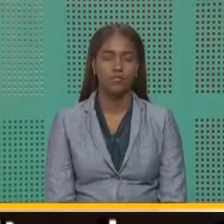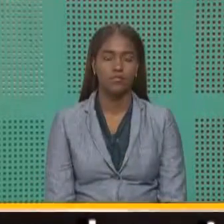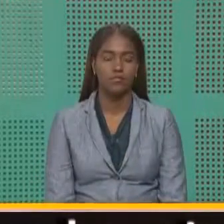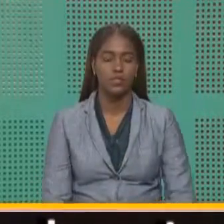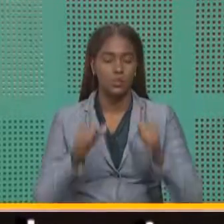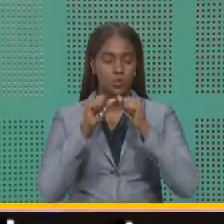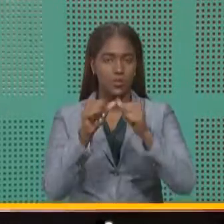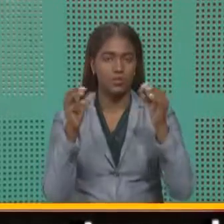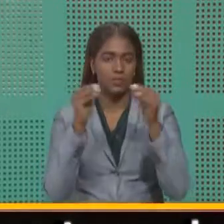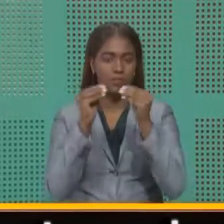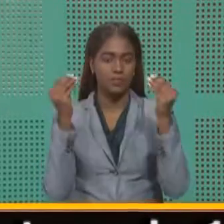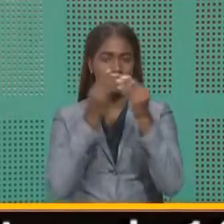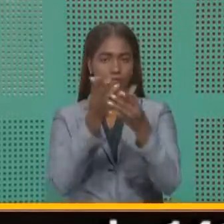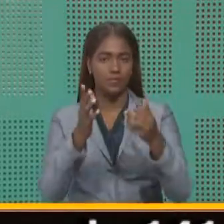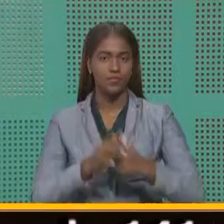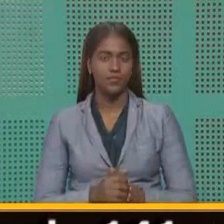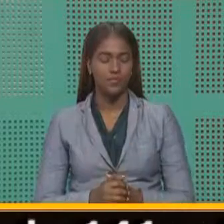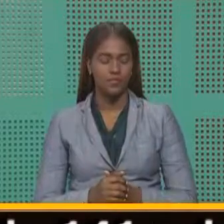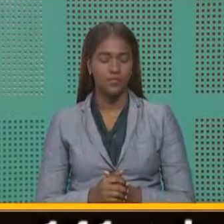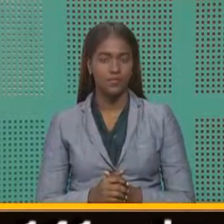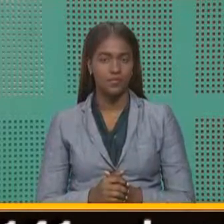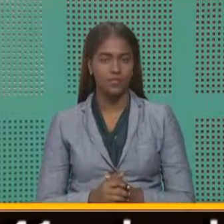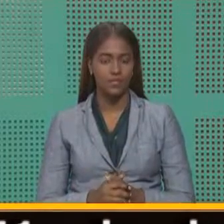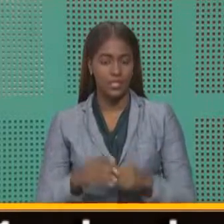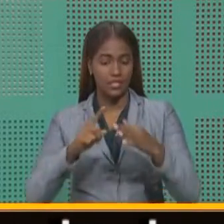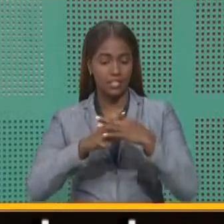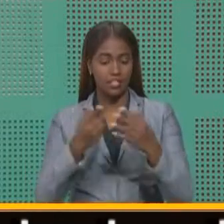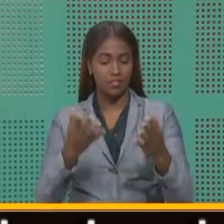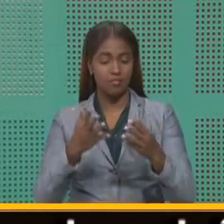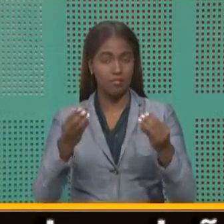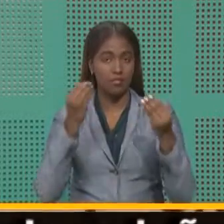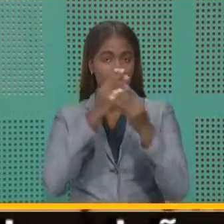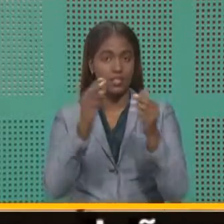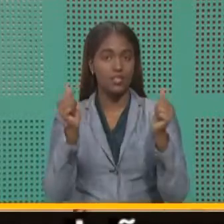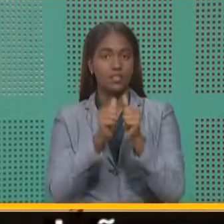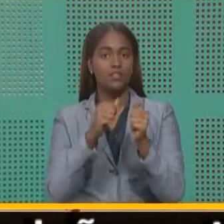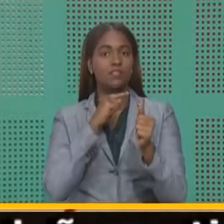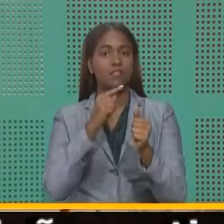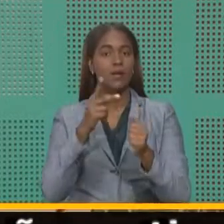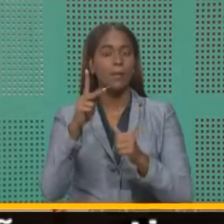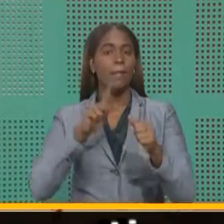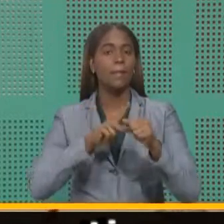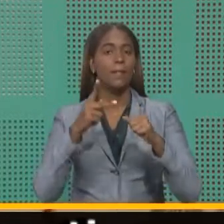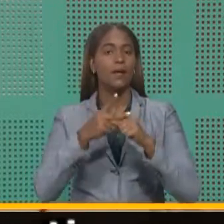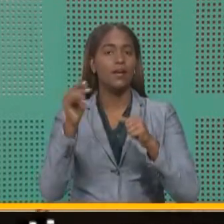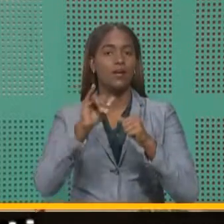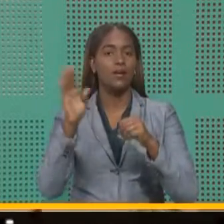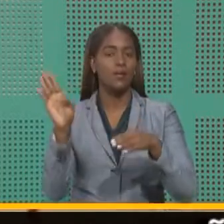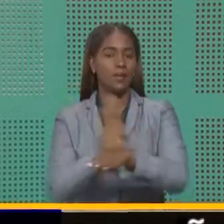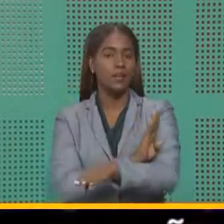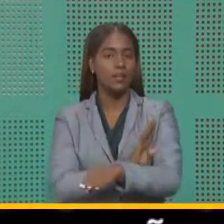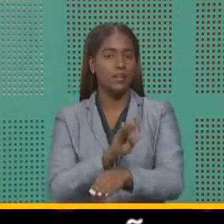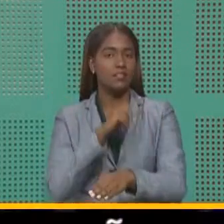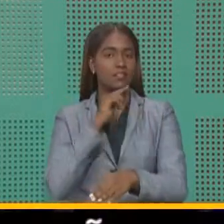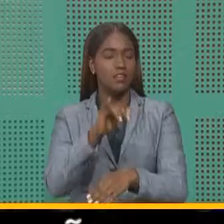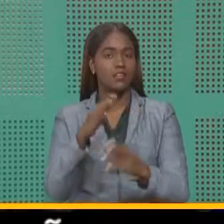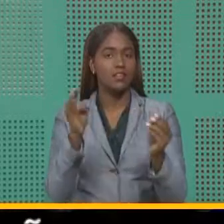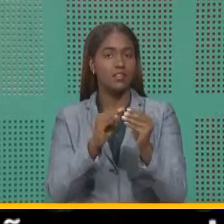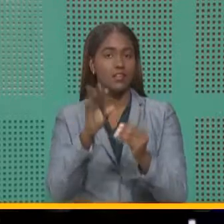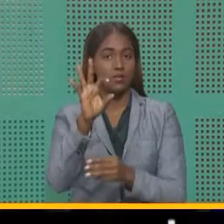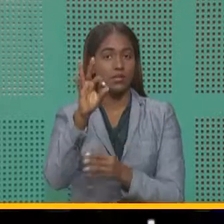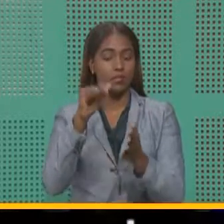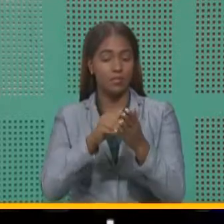continuamos con más informaciones amigos iniciamos este bloque con pedernales y barahona y es que nueve mil